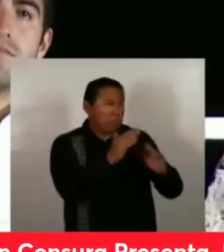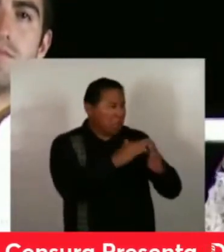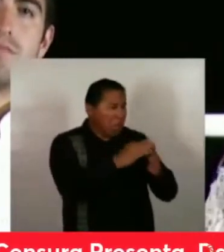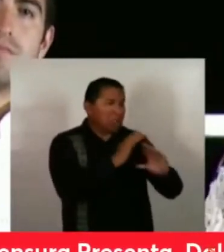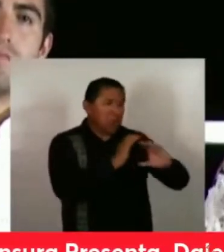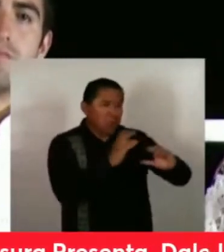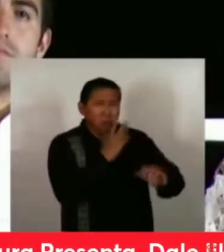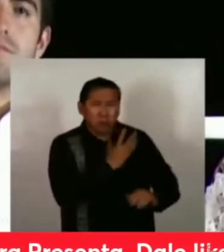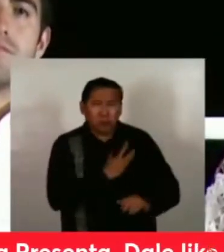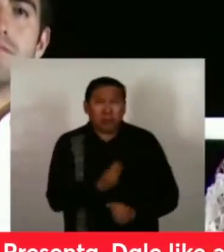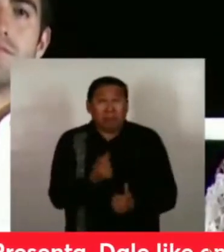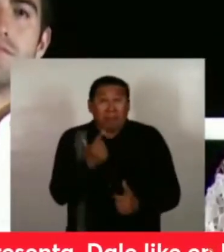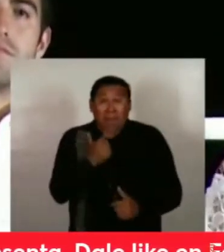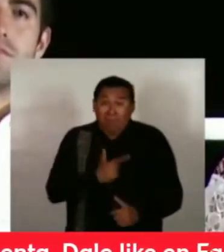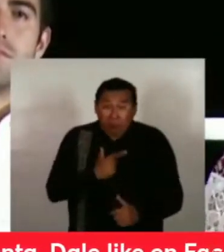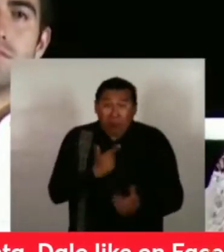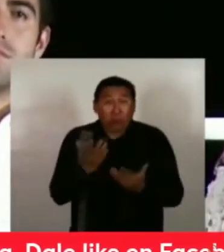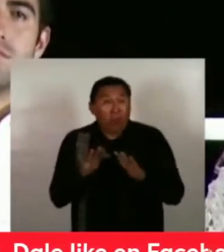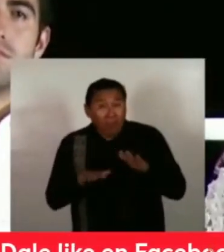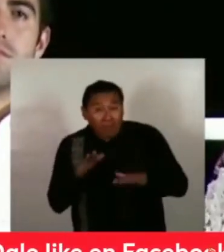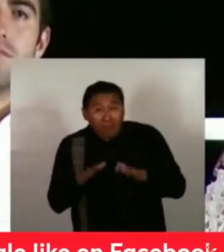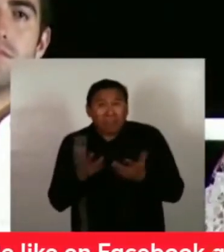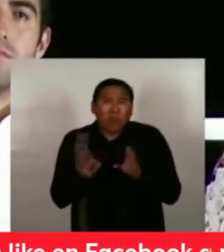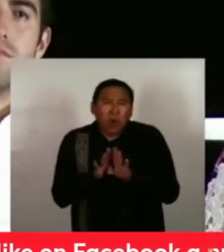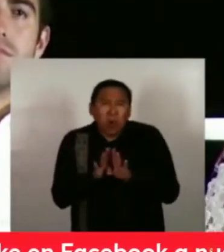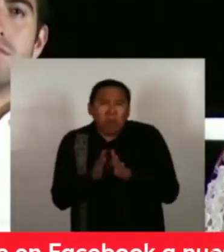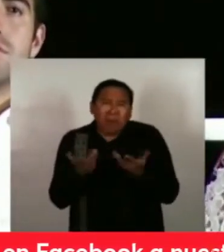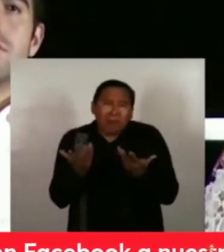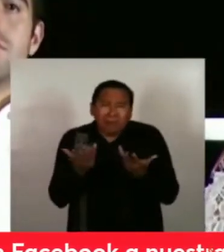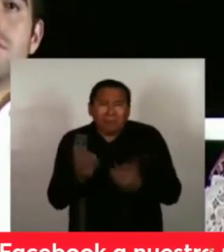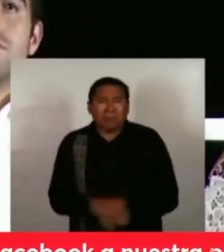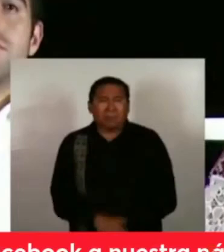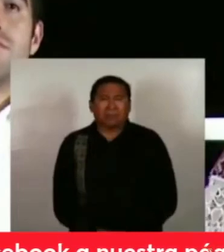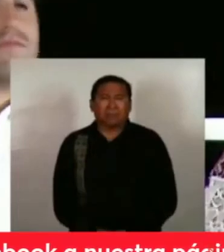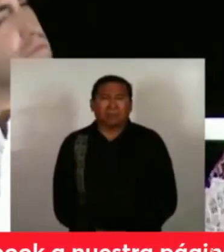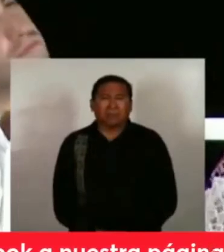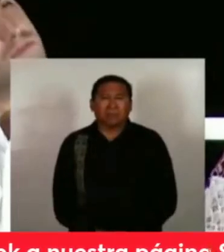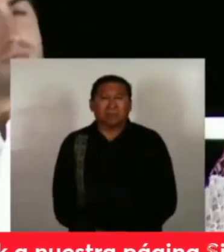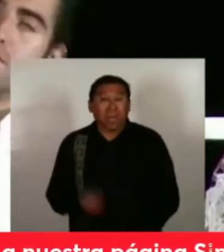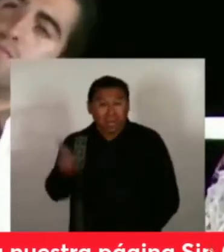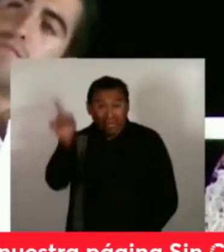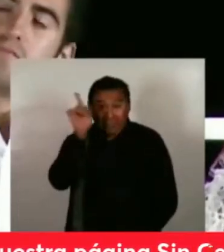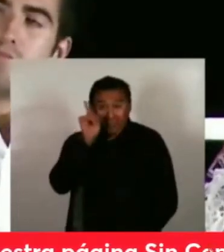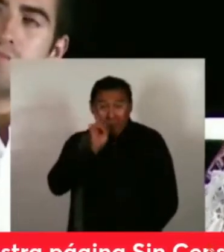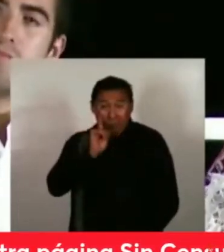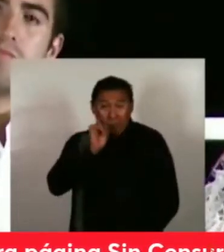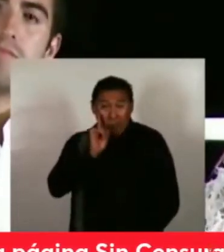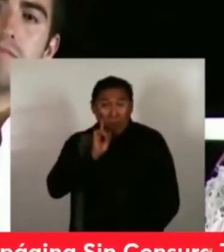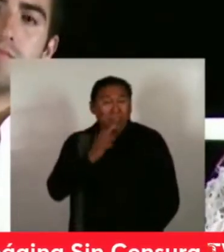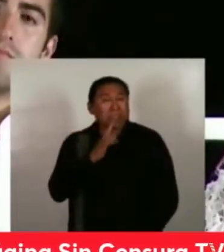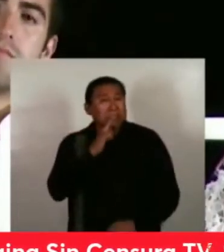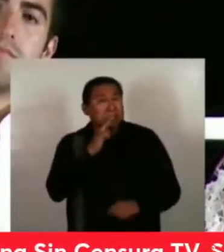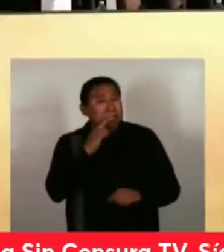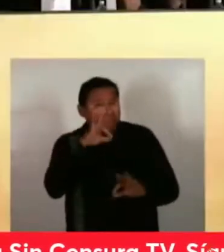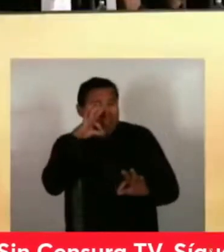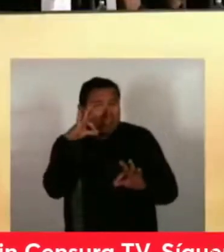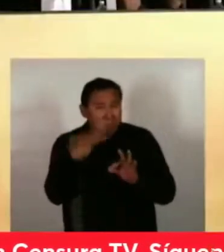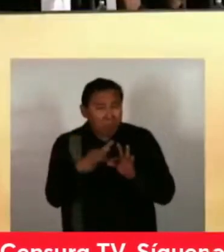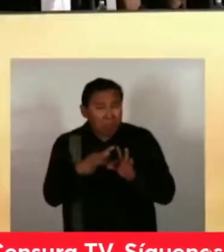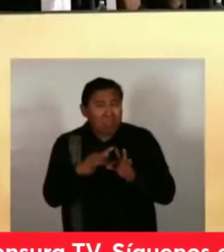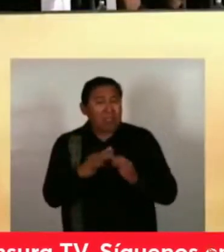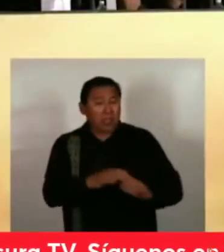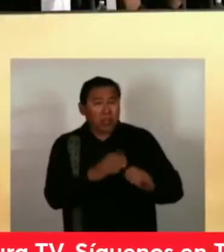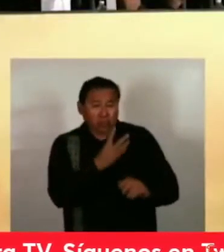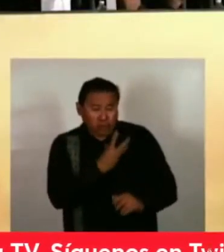a veces por gusto, a veces porque no tuvieron otra opción. Pero las mujeres nos encargamos principalmente